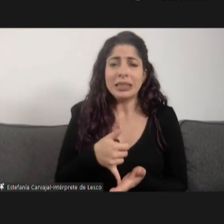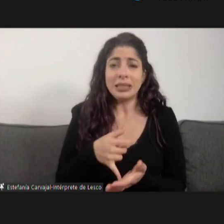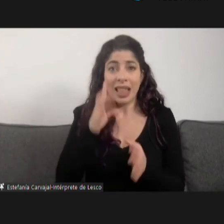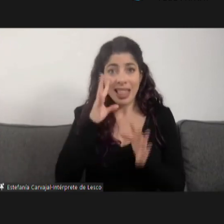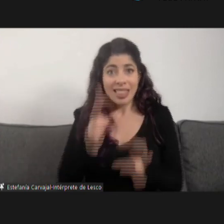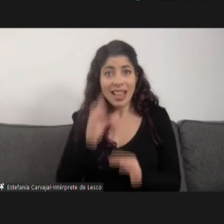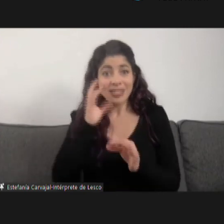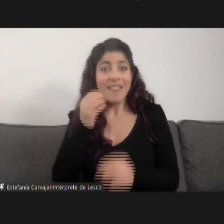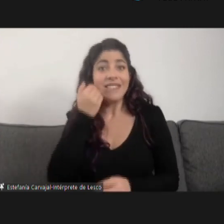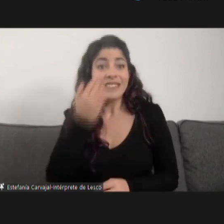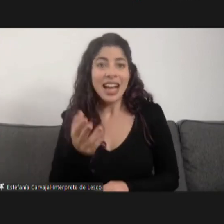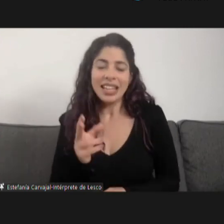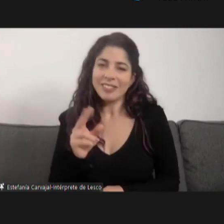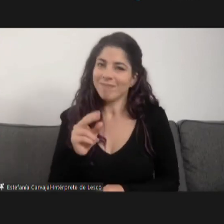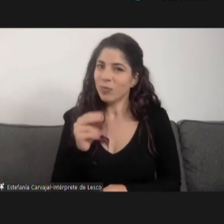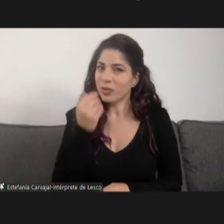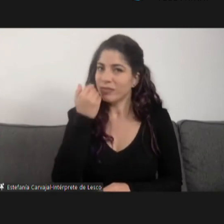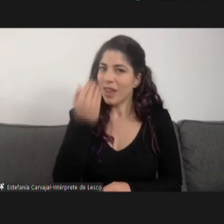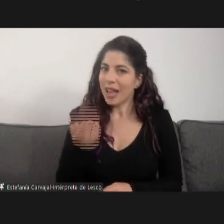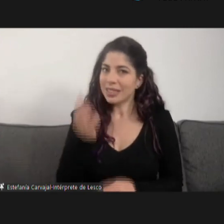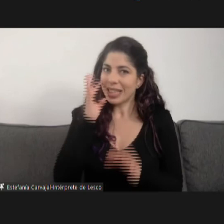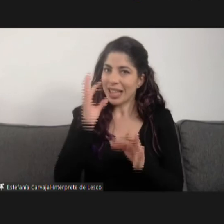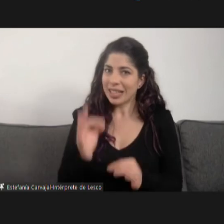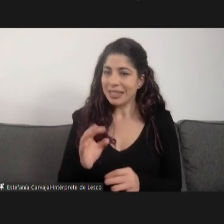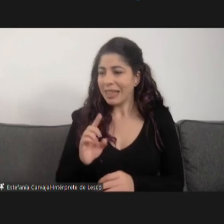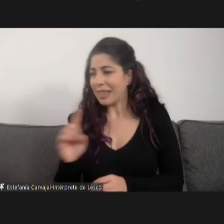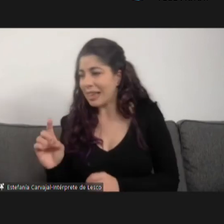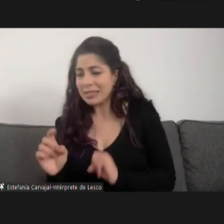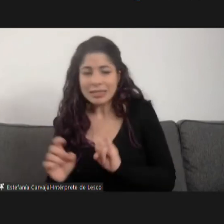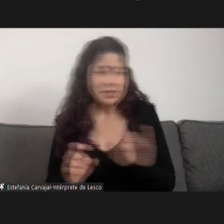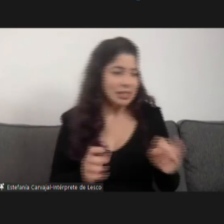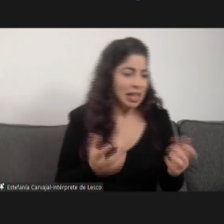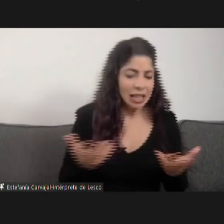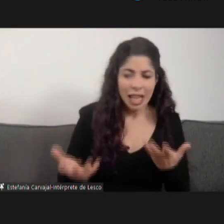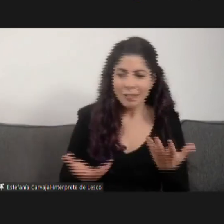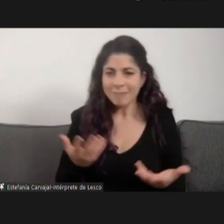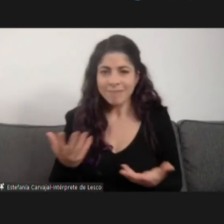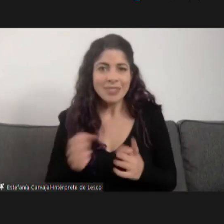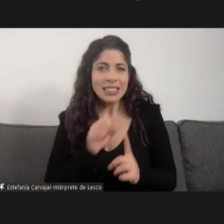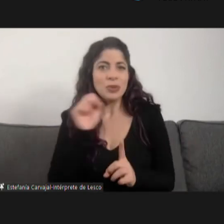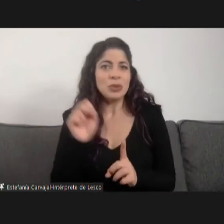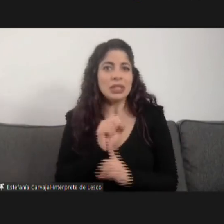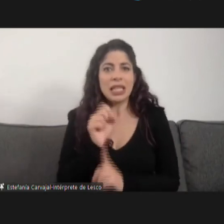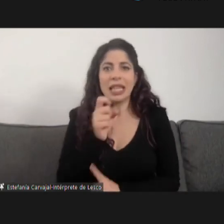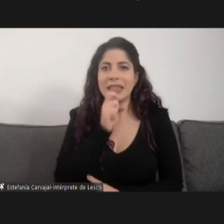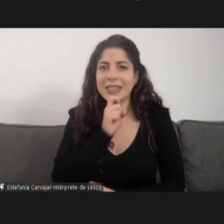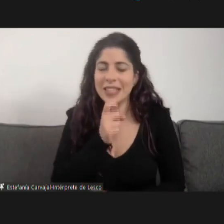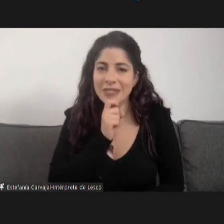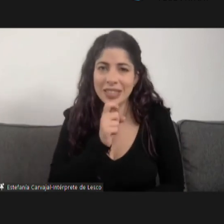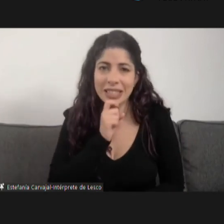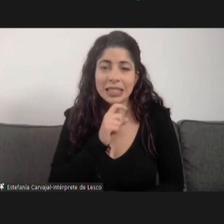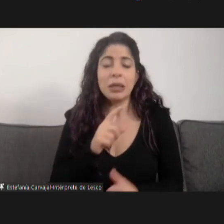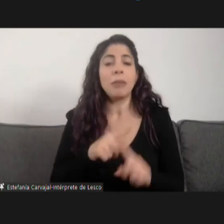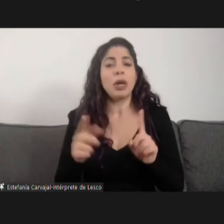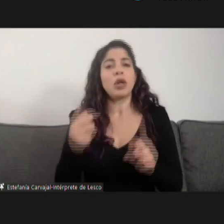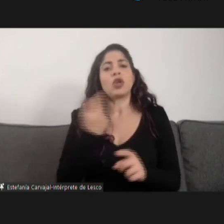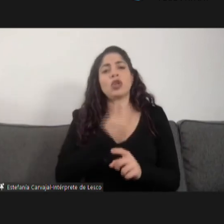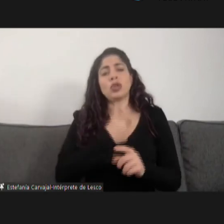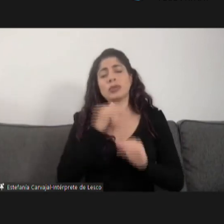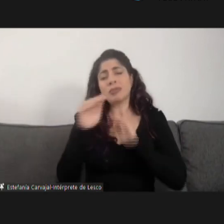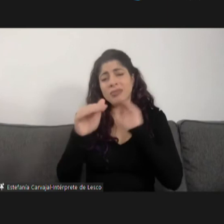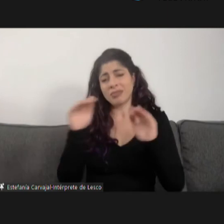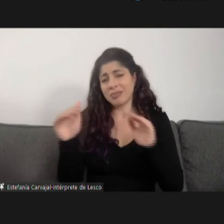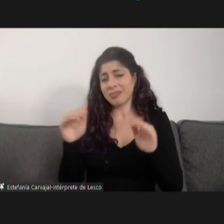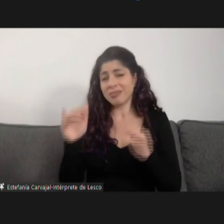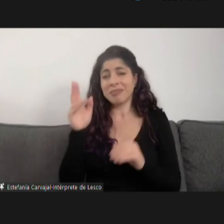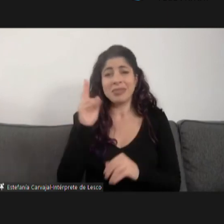nada fáciles, ni para la derecha y a la izquierda. Son decisiones muy, muy difíciles. Y el llamado siempre sigue siendo esto. O sea,